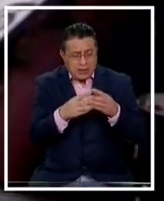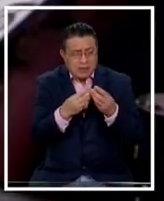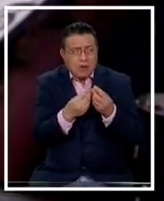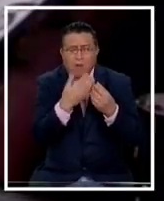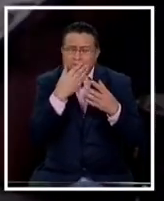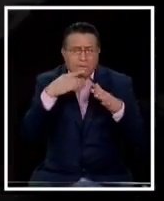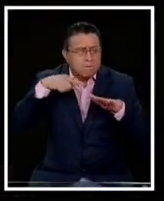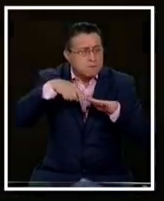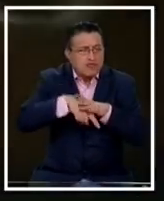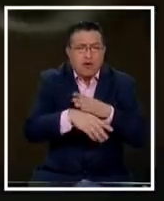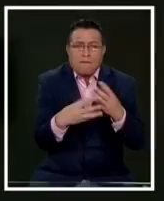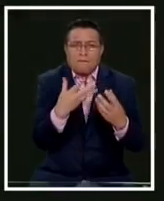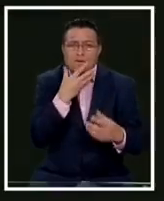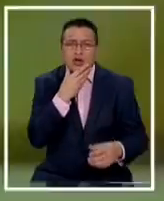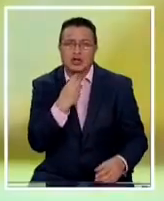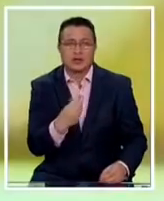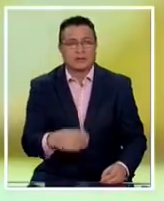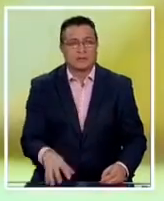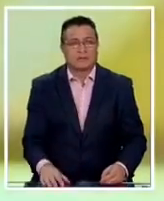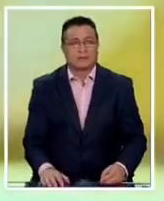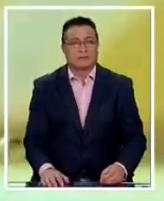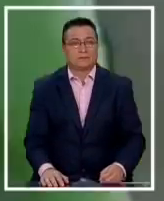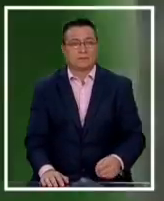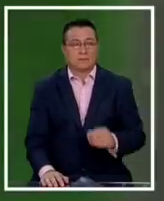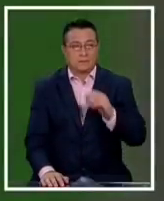voz profunda.